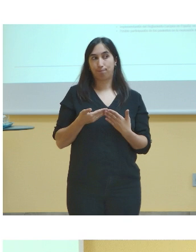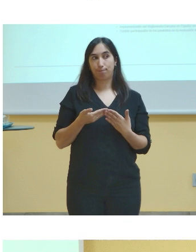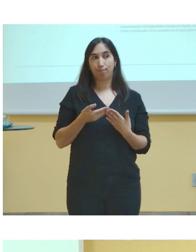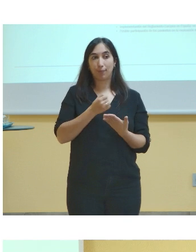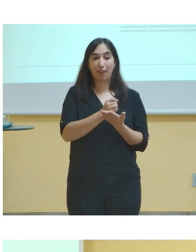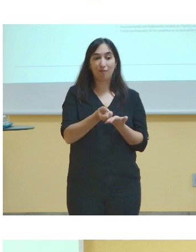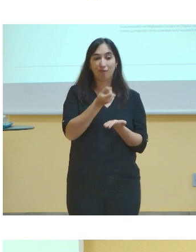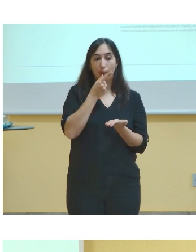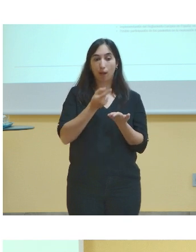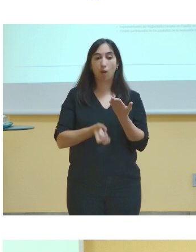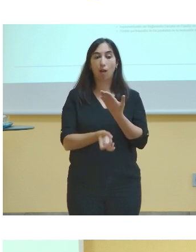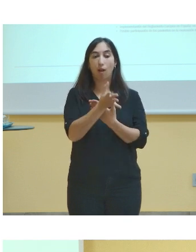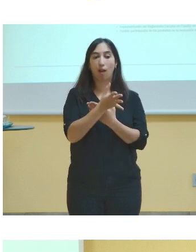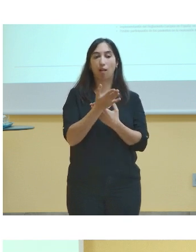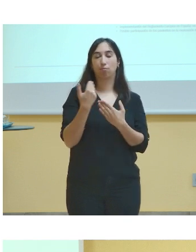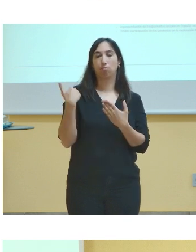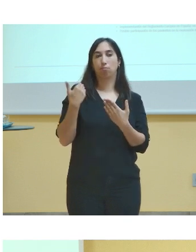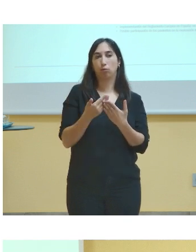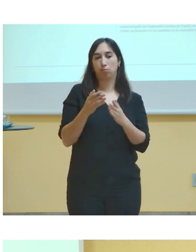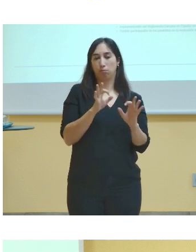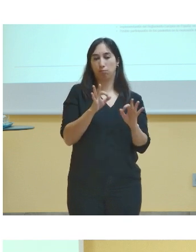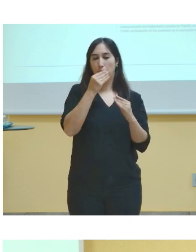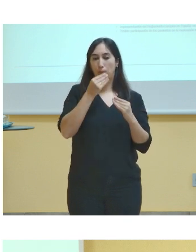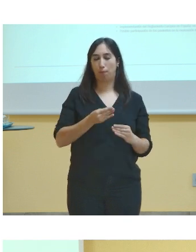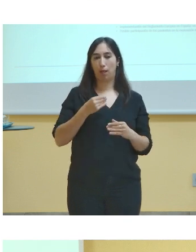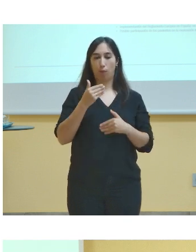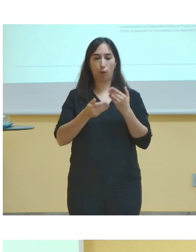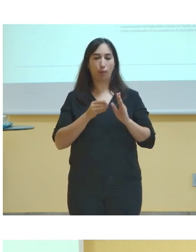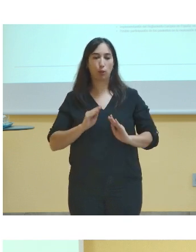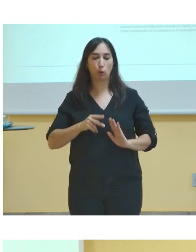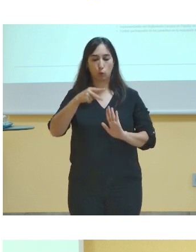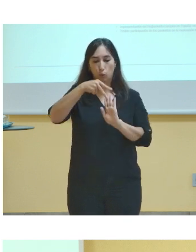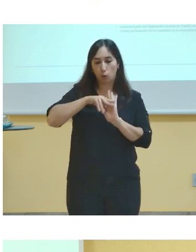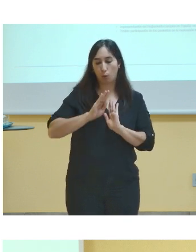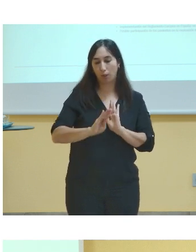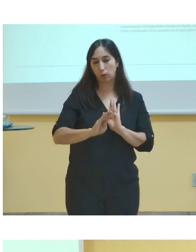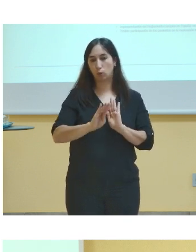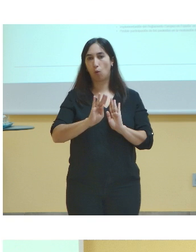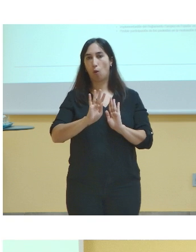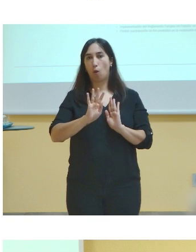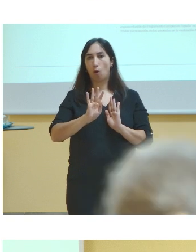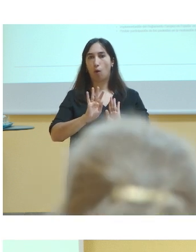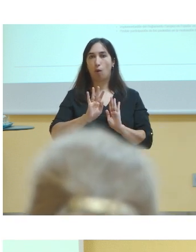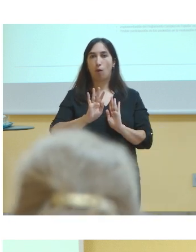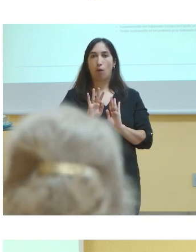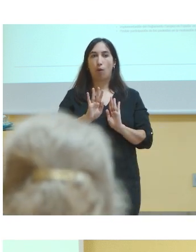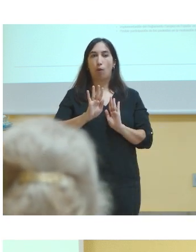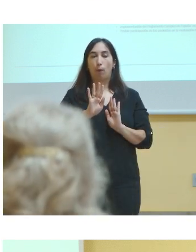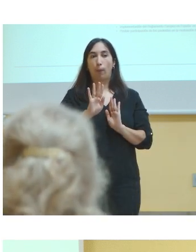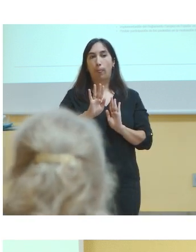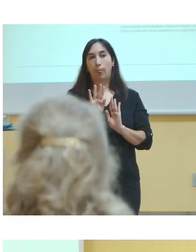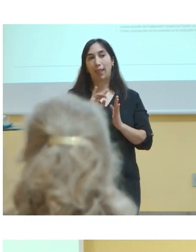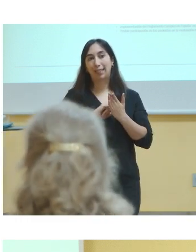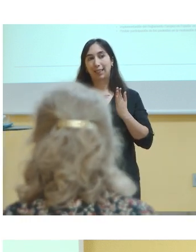un fármaco estaba bien trazado, su procedimiento, su reglamentación, su paso